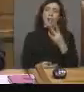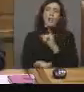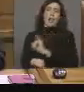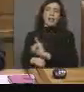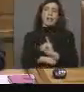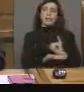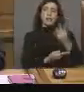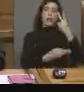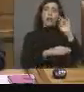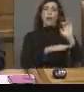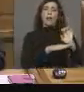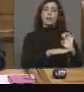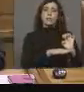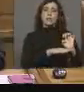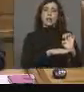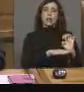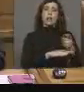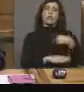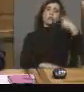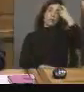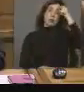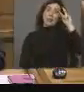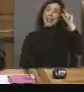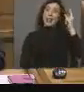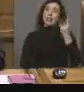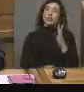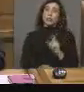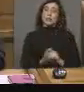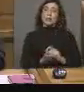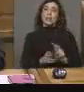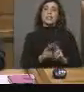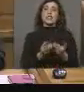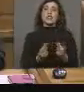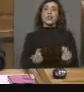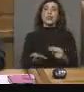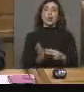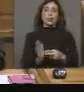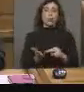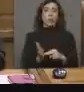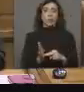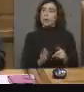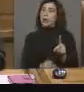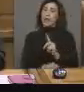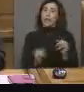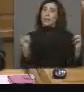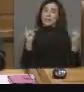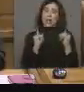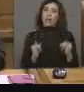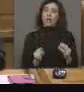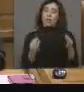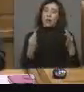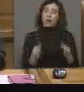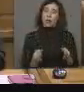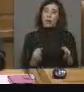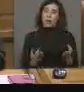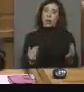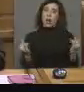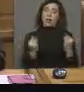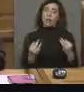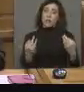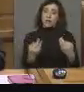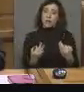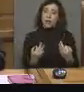instituciones del Estado que creemos que creando subsecretarías vamos a solucionar los problemas. No es la manera adecuada. La manera